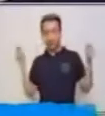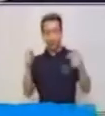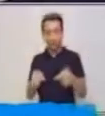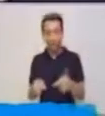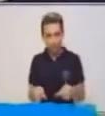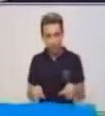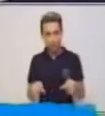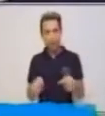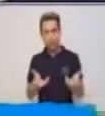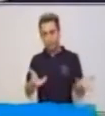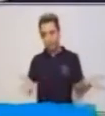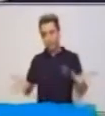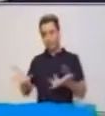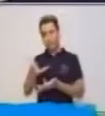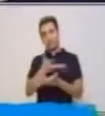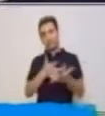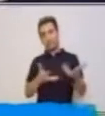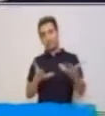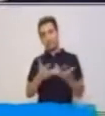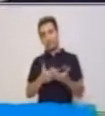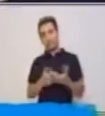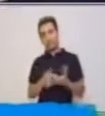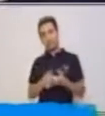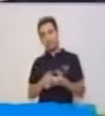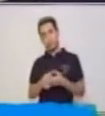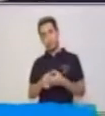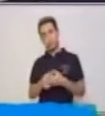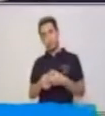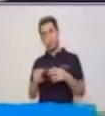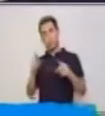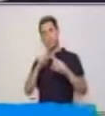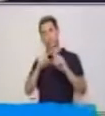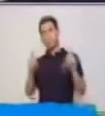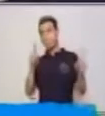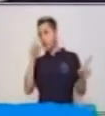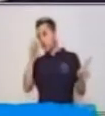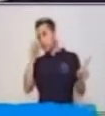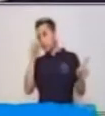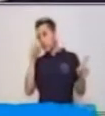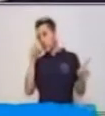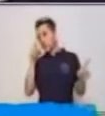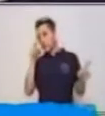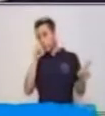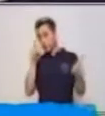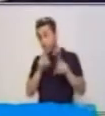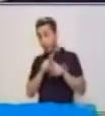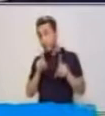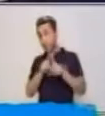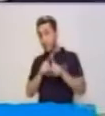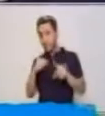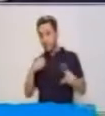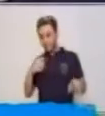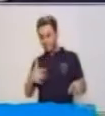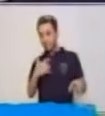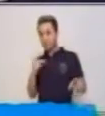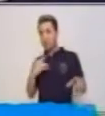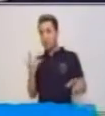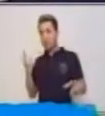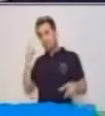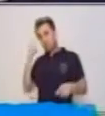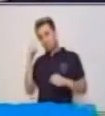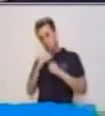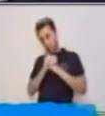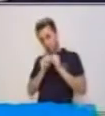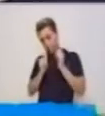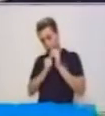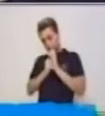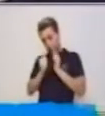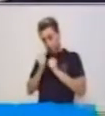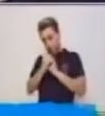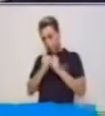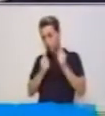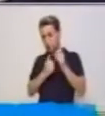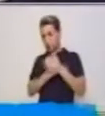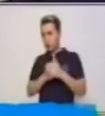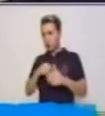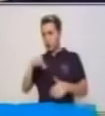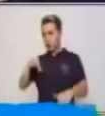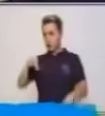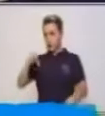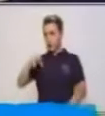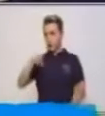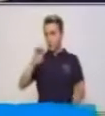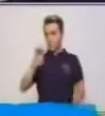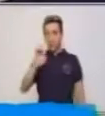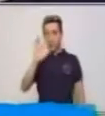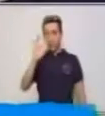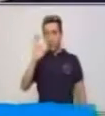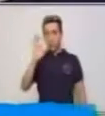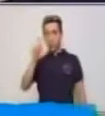un sentimiento que a mí me traería es de preocupación. La preocupación que a